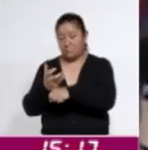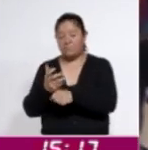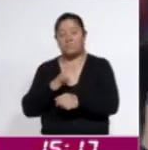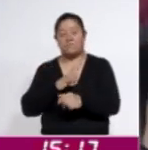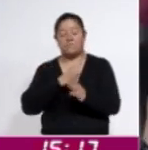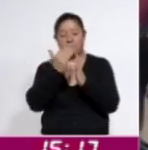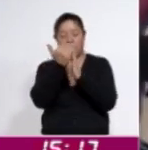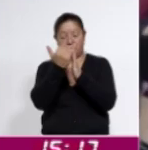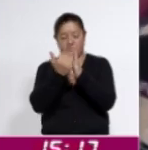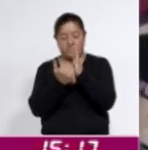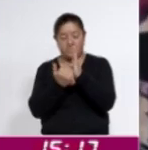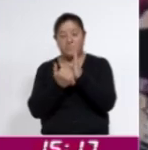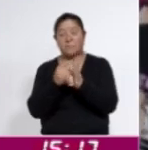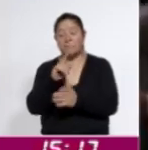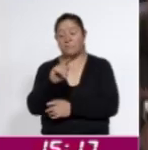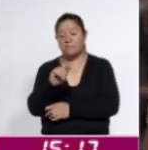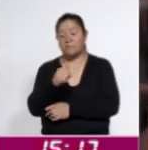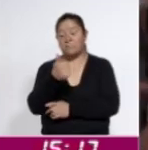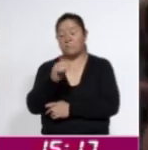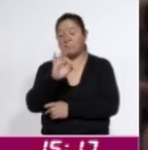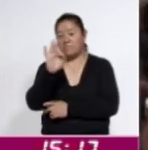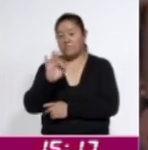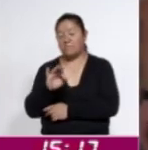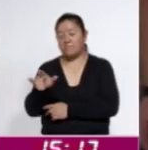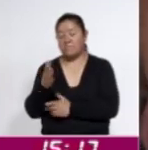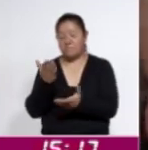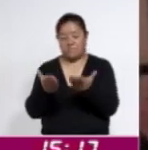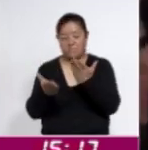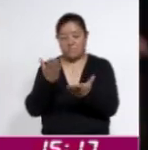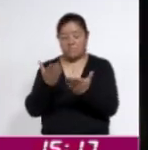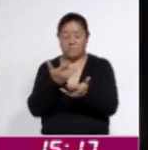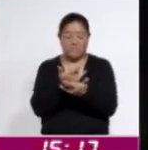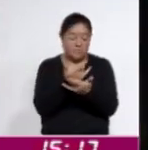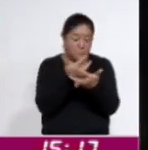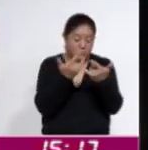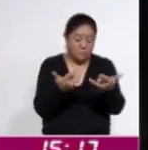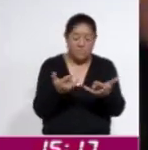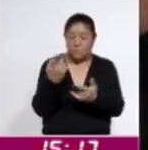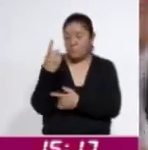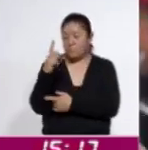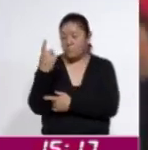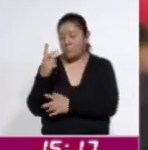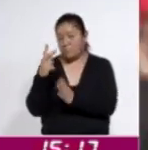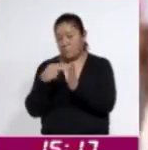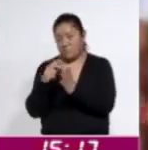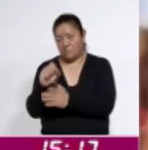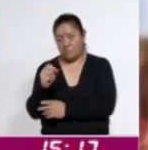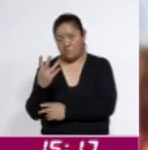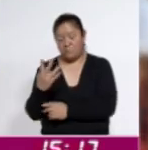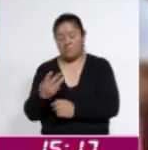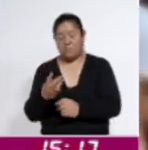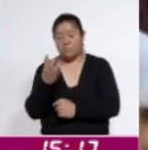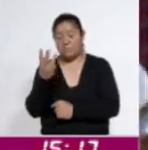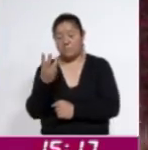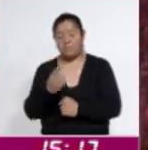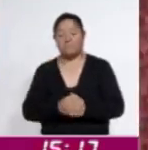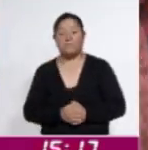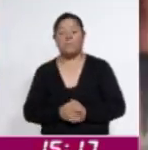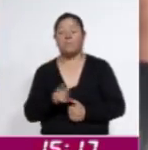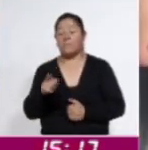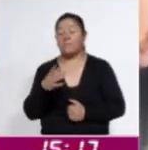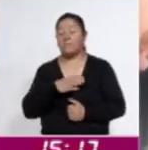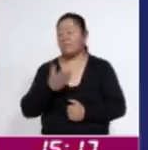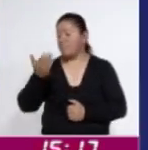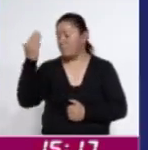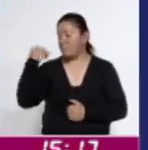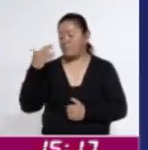a la fecha en 76% respecto al máximo histórico registrado en diciembre de 2023. Lo anterior resultado del modelo humanitario